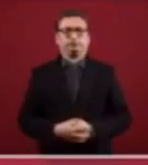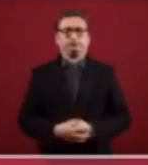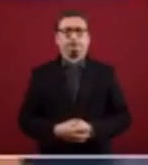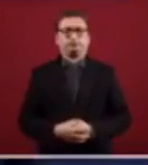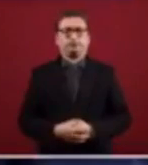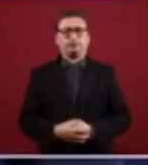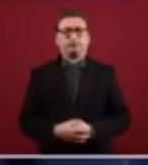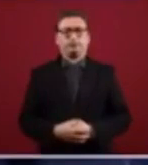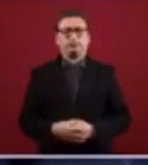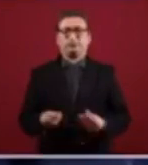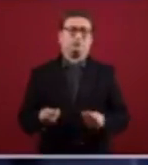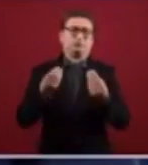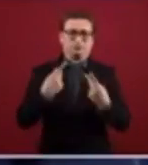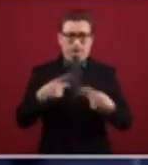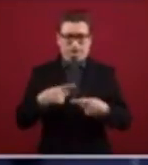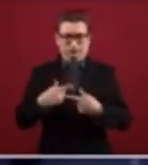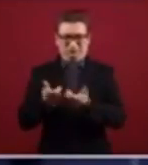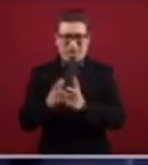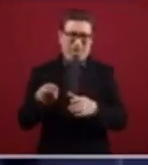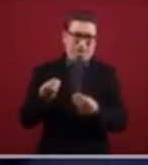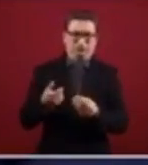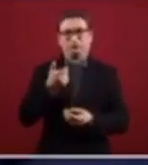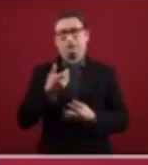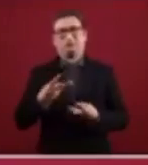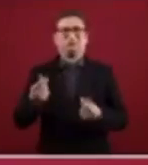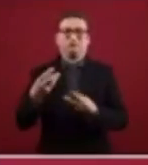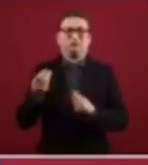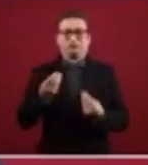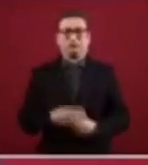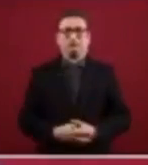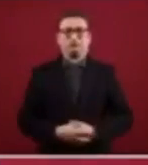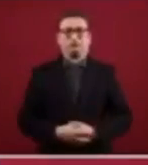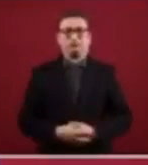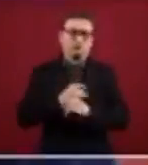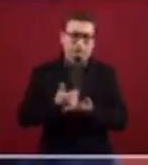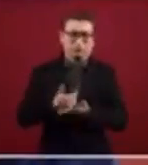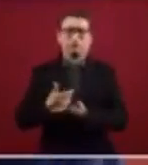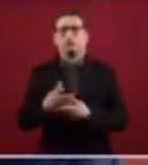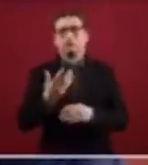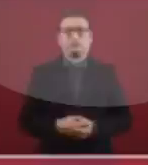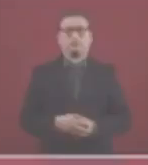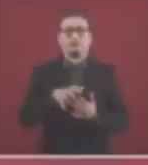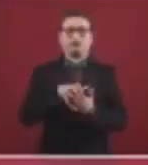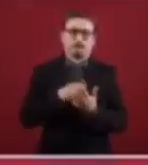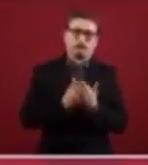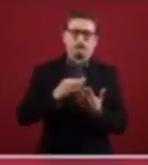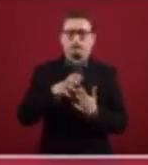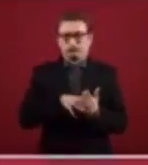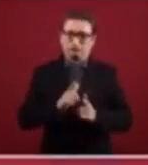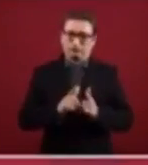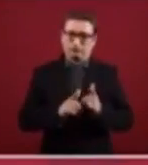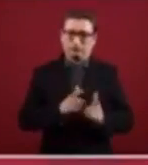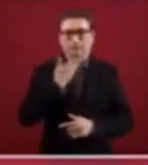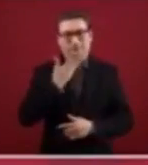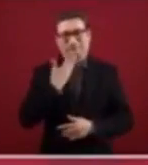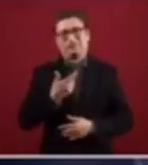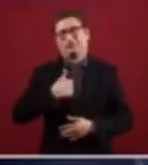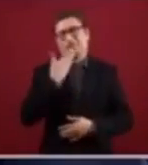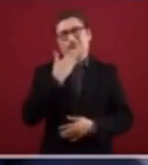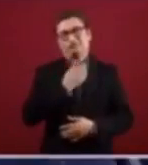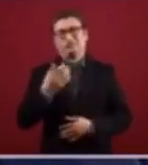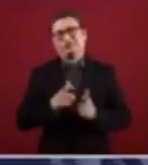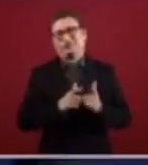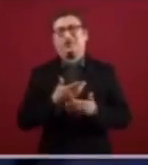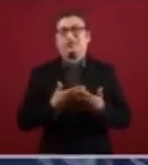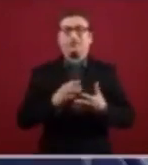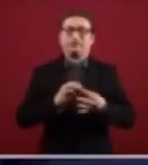además de que eran muchos, gastaban también muchísimo. Unos momentos después. De por sí no hablo de corrido,